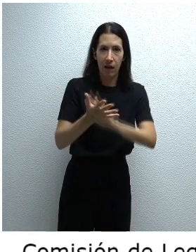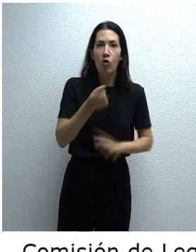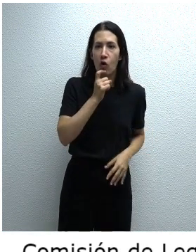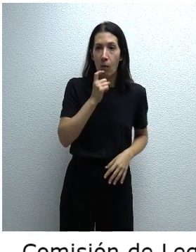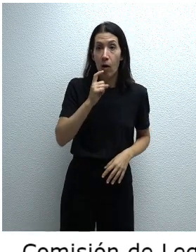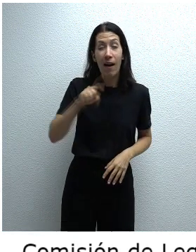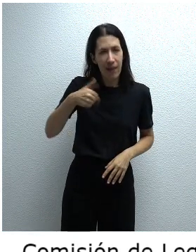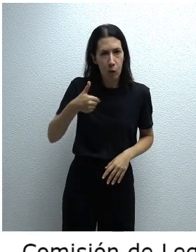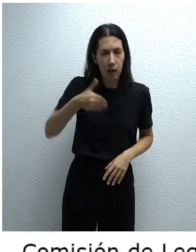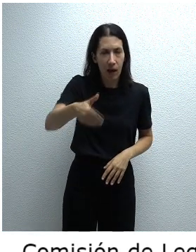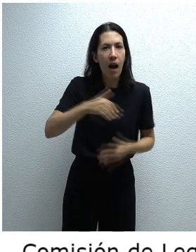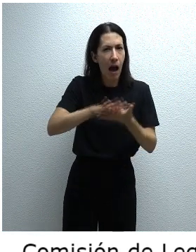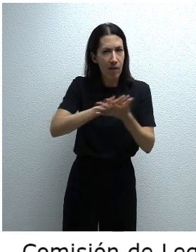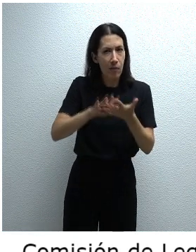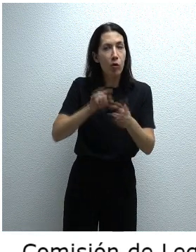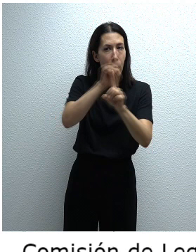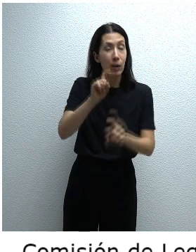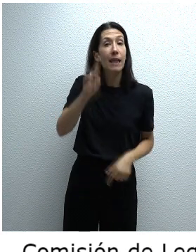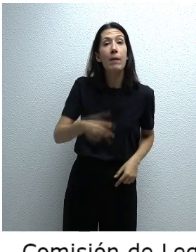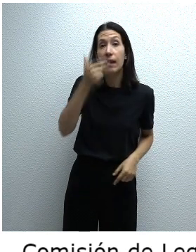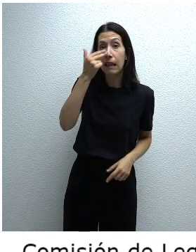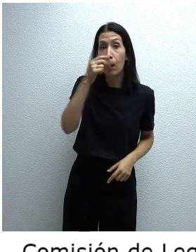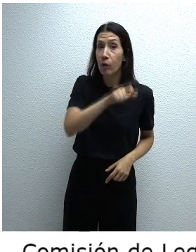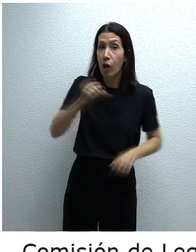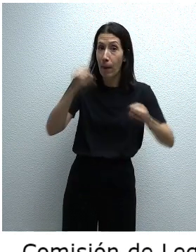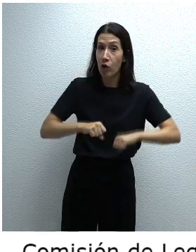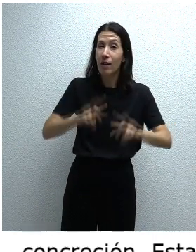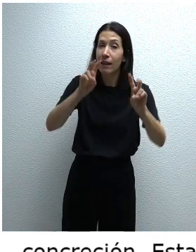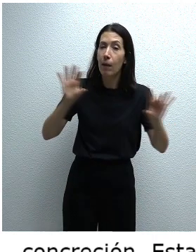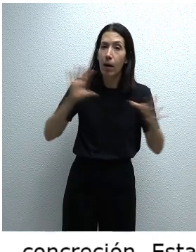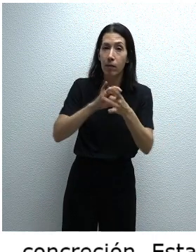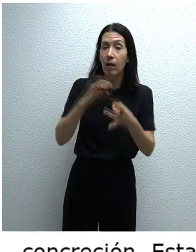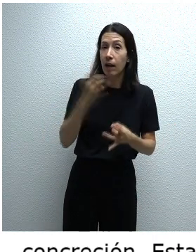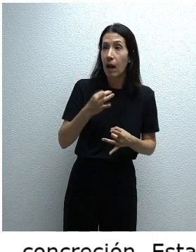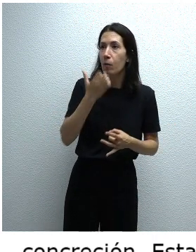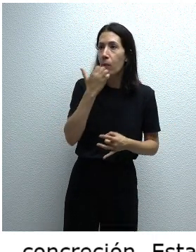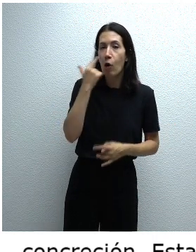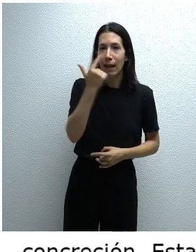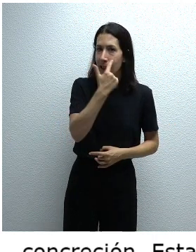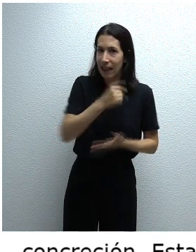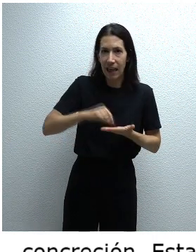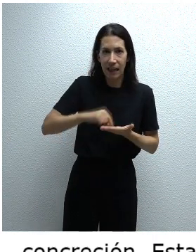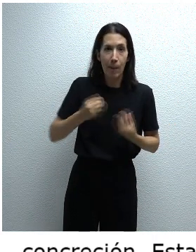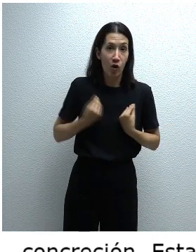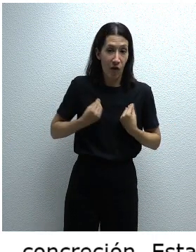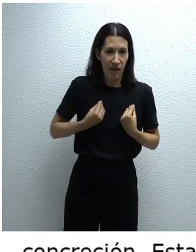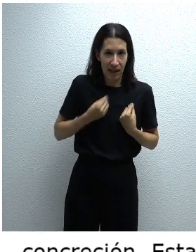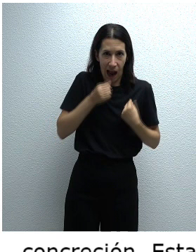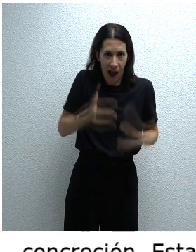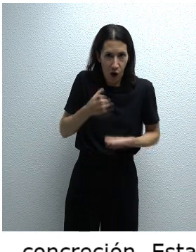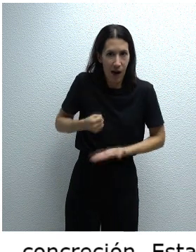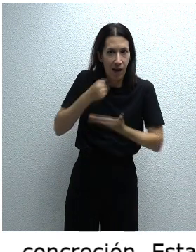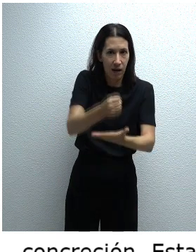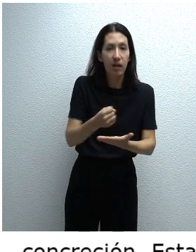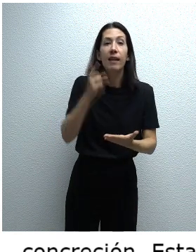otro momento algunas preguntas de gran interés para las personas mayores relativas a los testamentos, al testamento vital y a otros temas conectados con toda